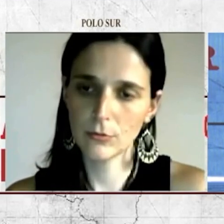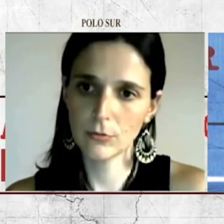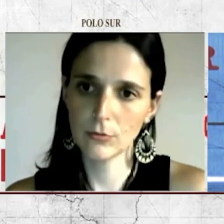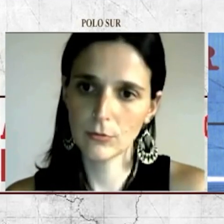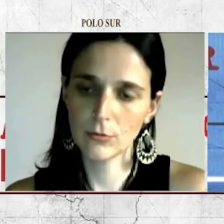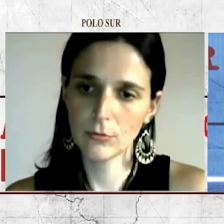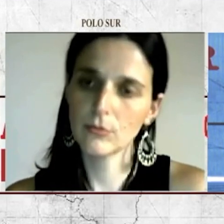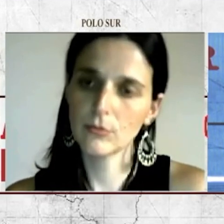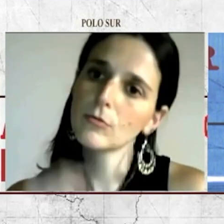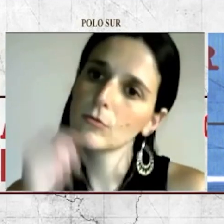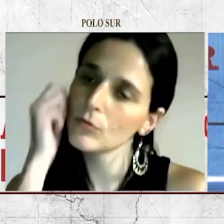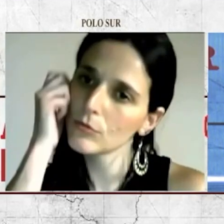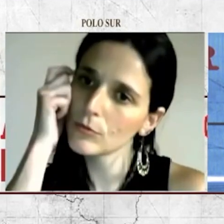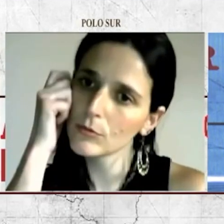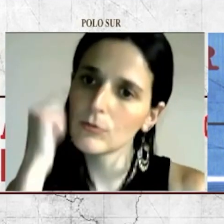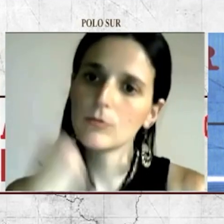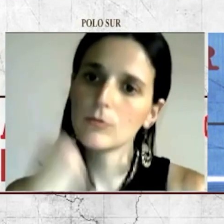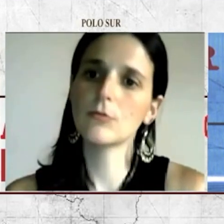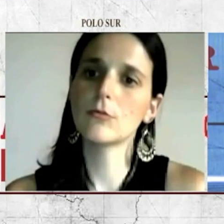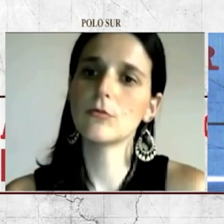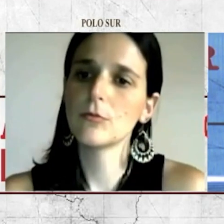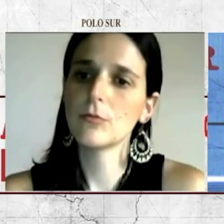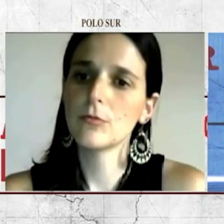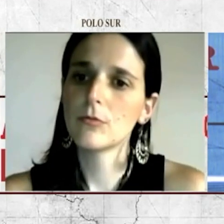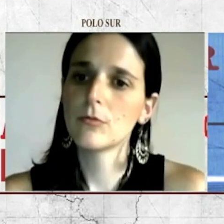Llerena Robles